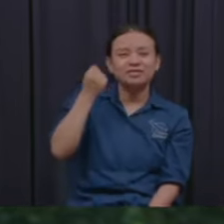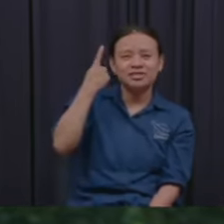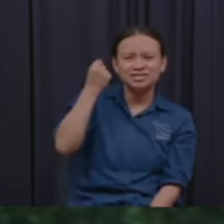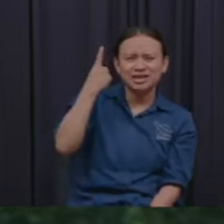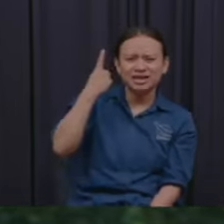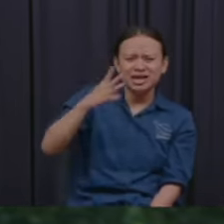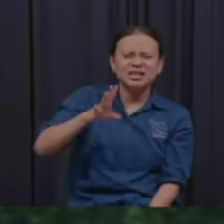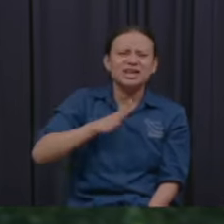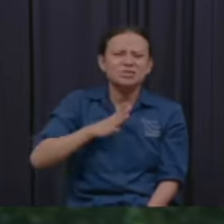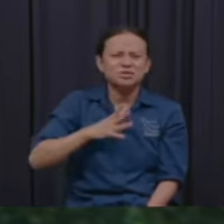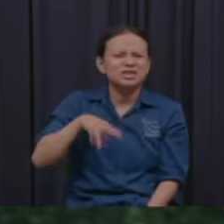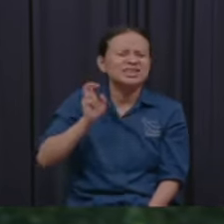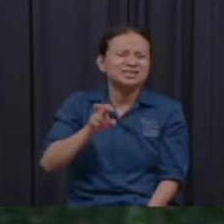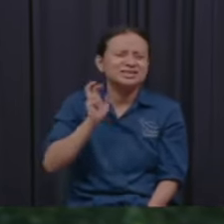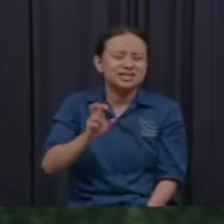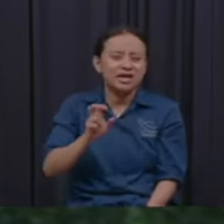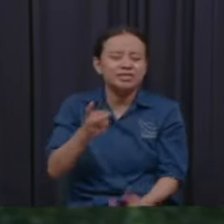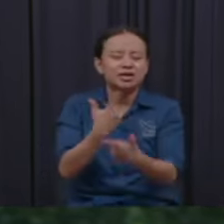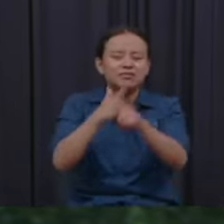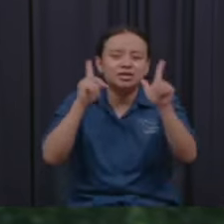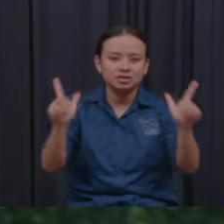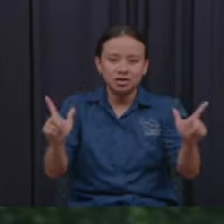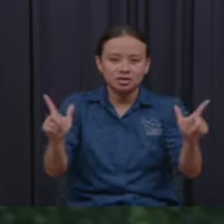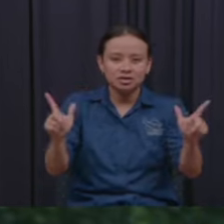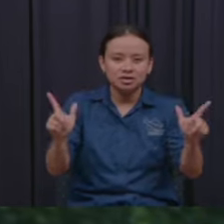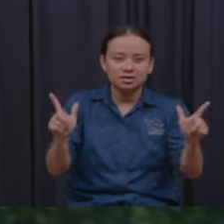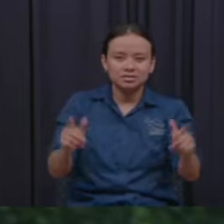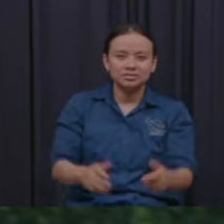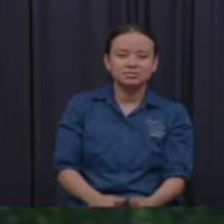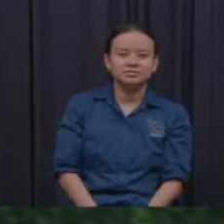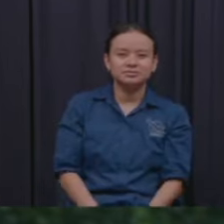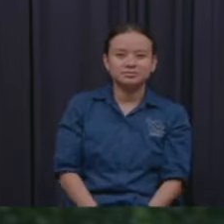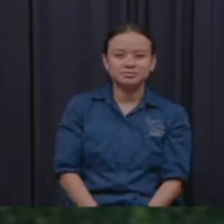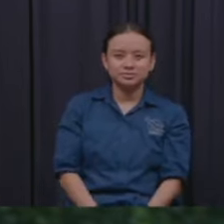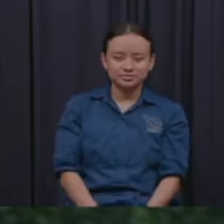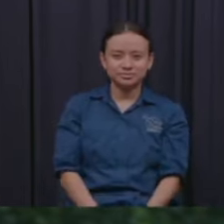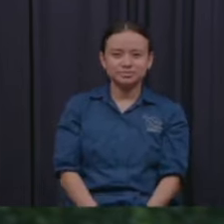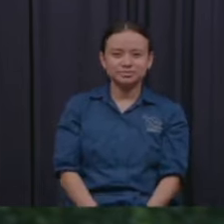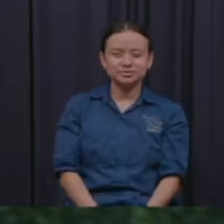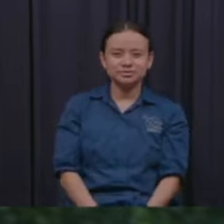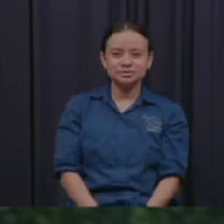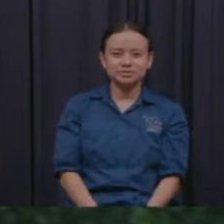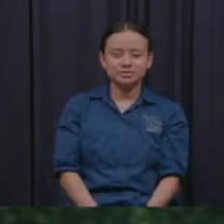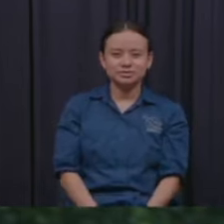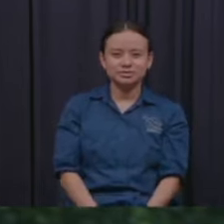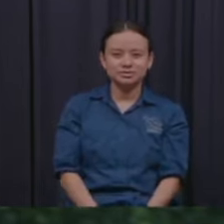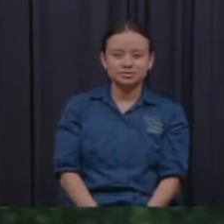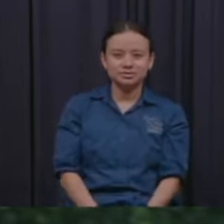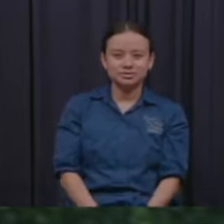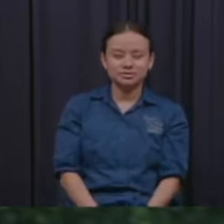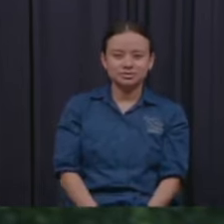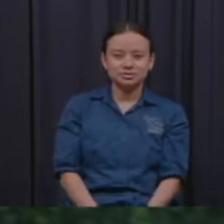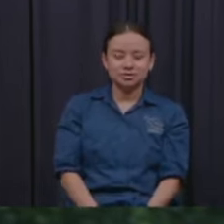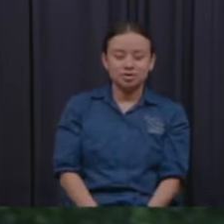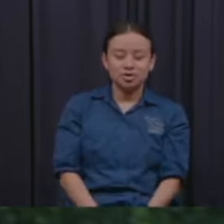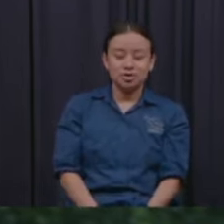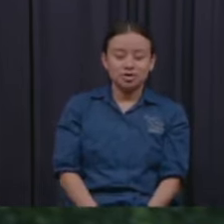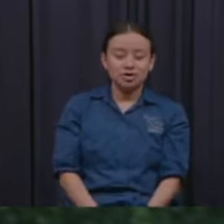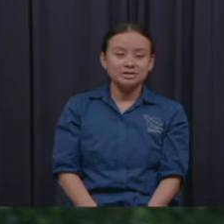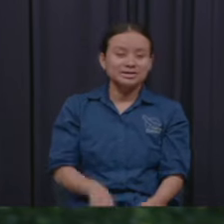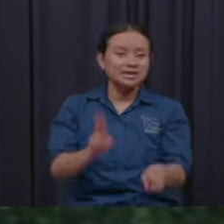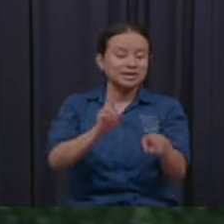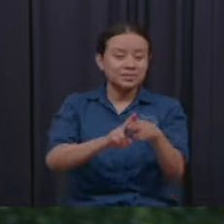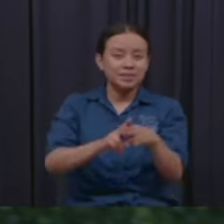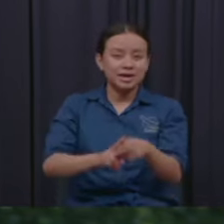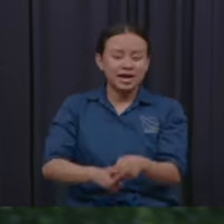alma. Entonces yo quisiera sentarme, oír, ser